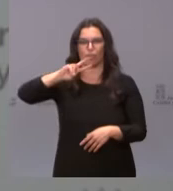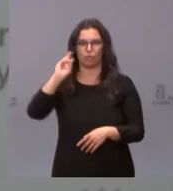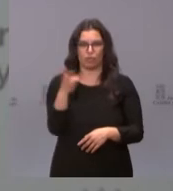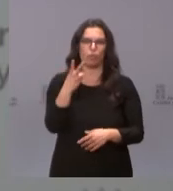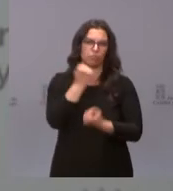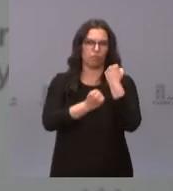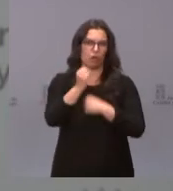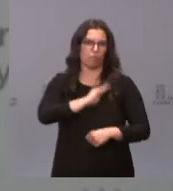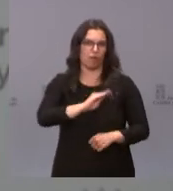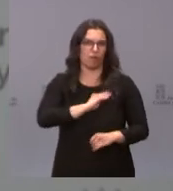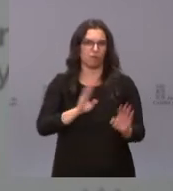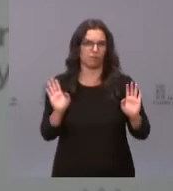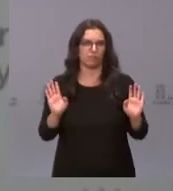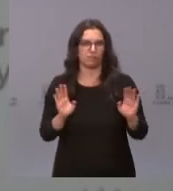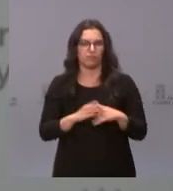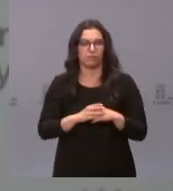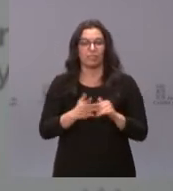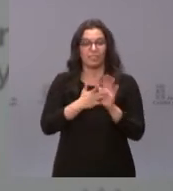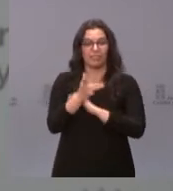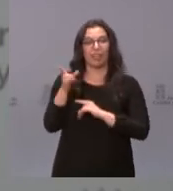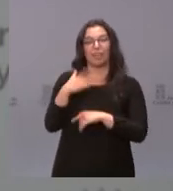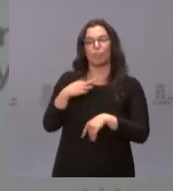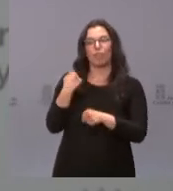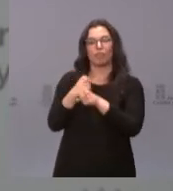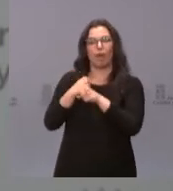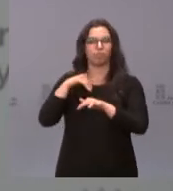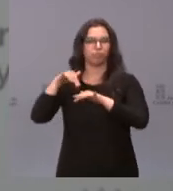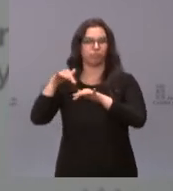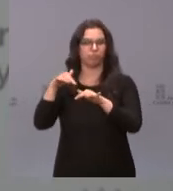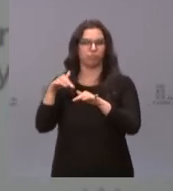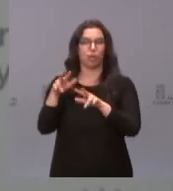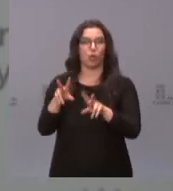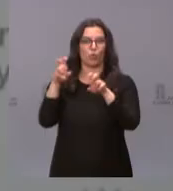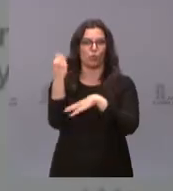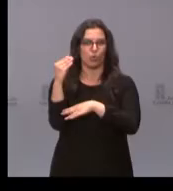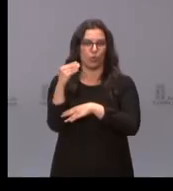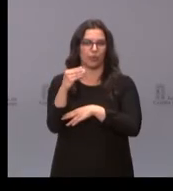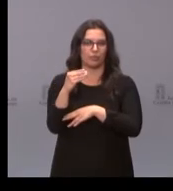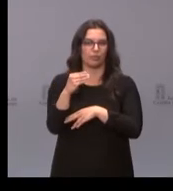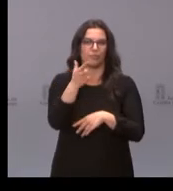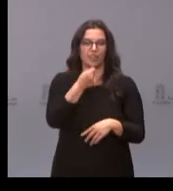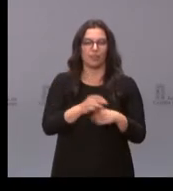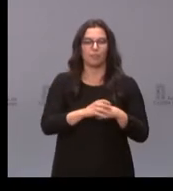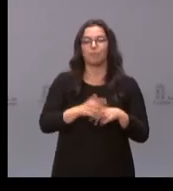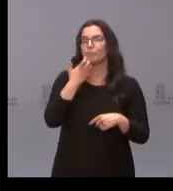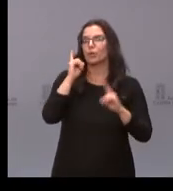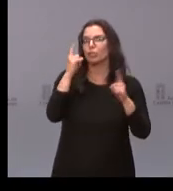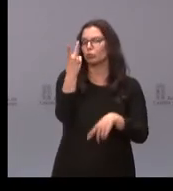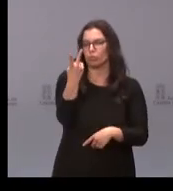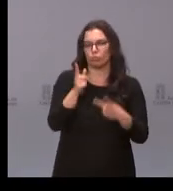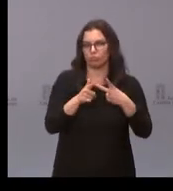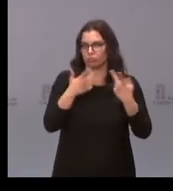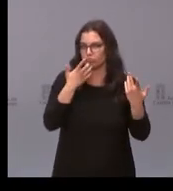importante y permitir desarrollar la actividad para este joven agricultor un supuesto segundo por ejemplo en que una